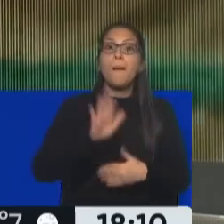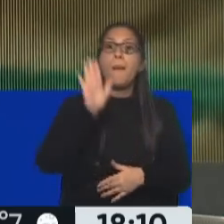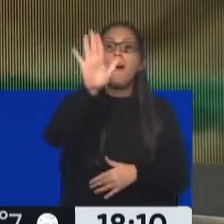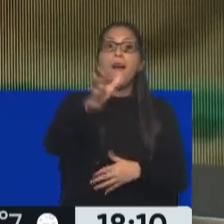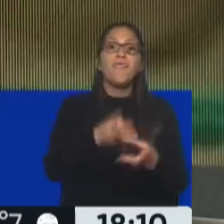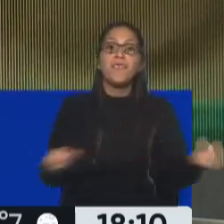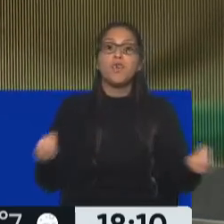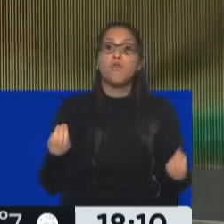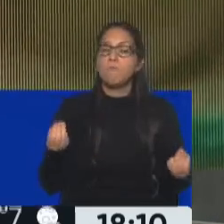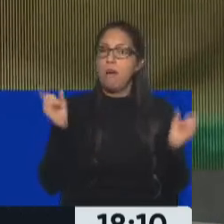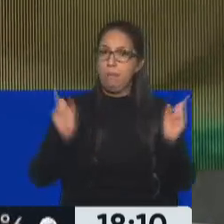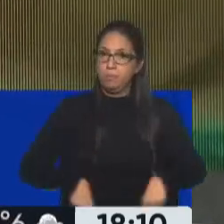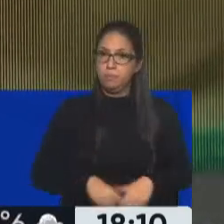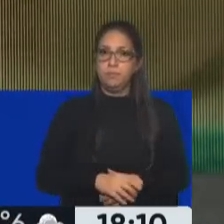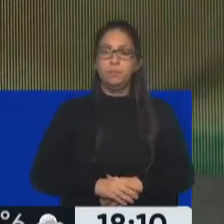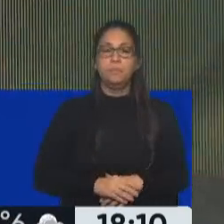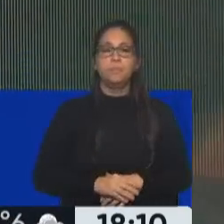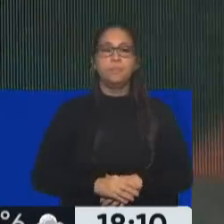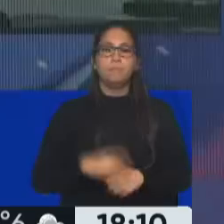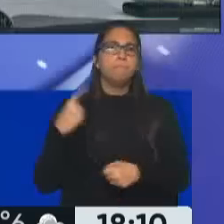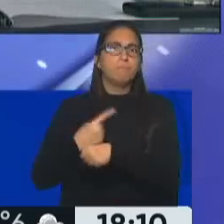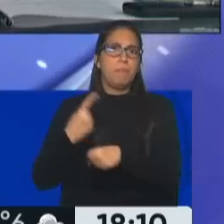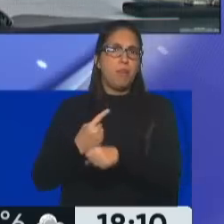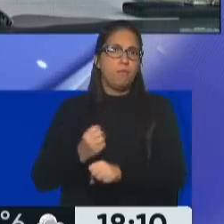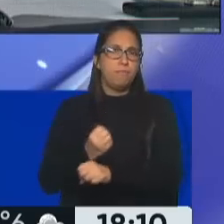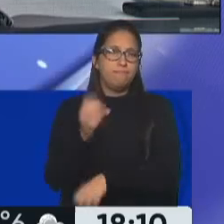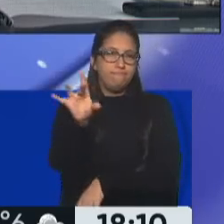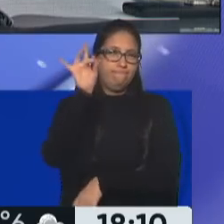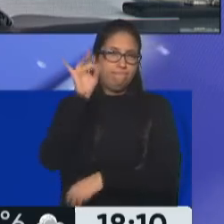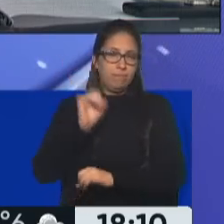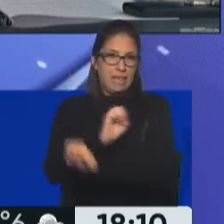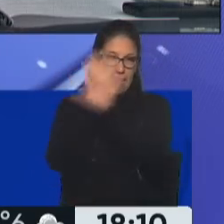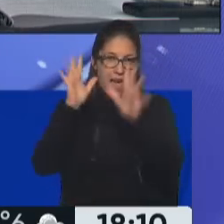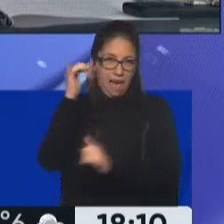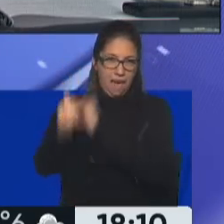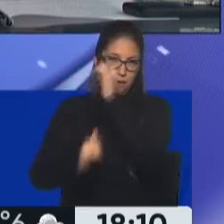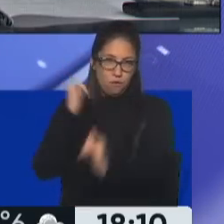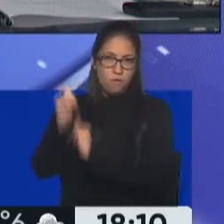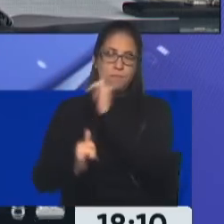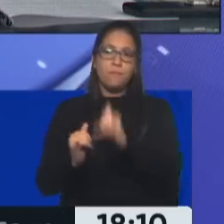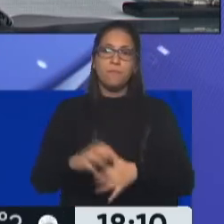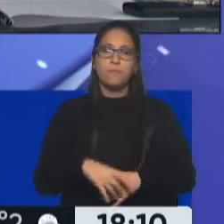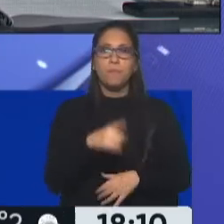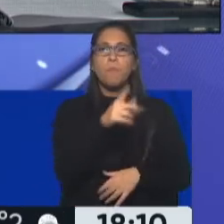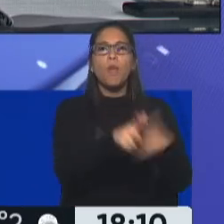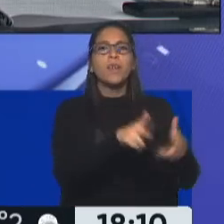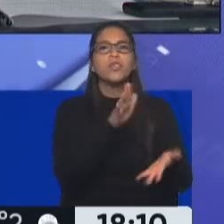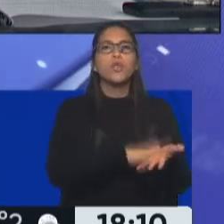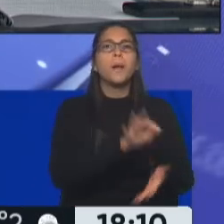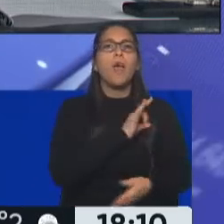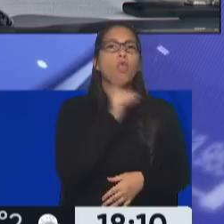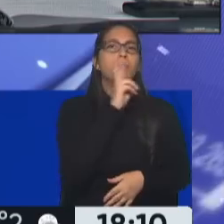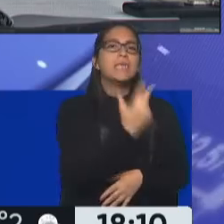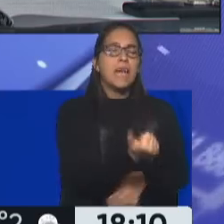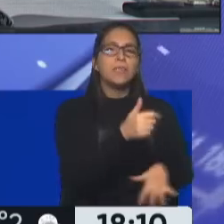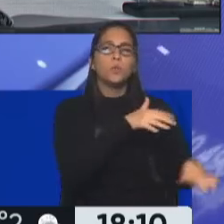termina. Exacto, Pablo, y primero me parece interesante remarcar que no es esta tensión, bueno, vos lo contabas, la guerra de 2006, sí, no, claramente,